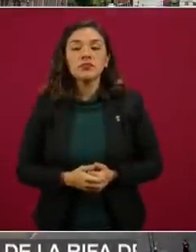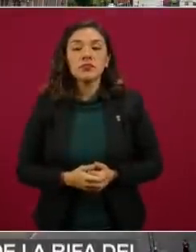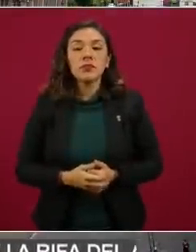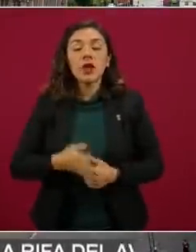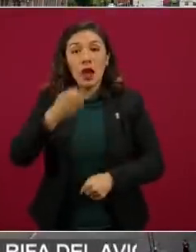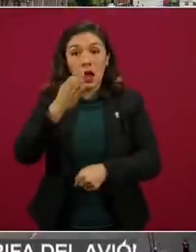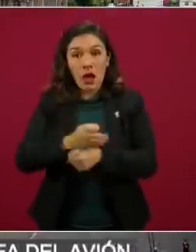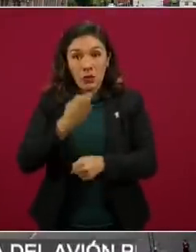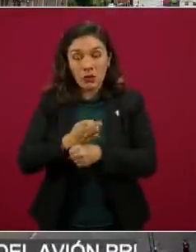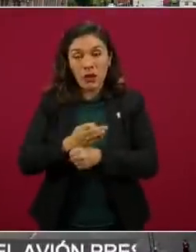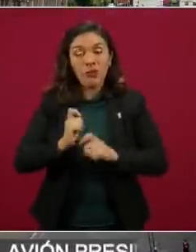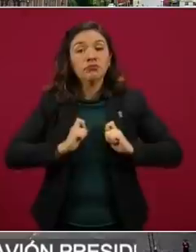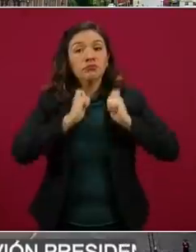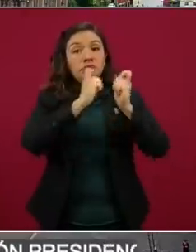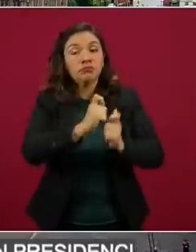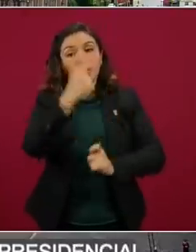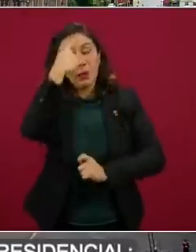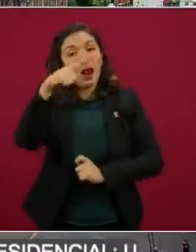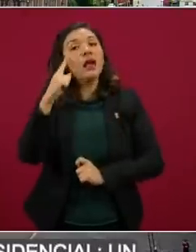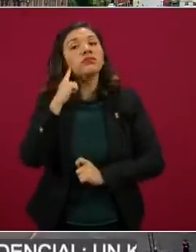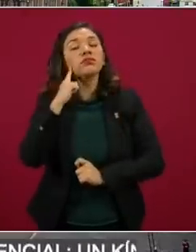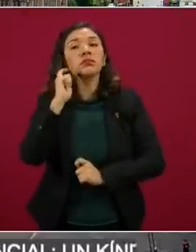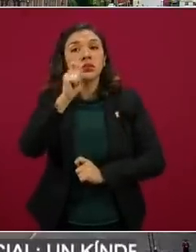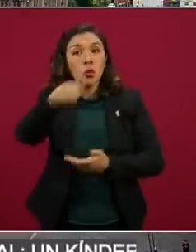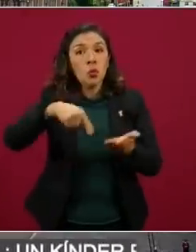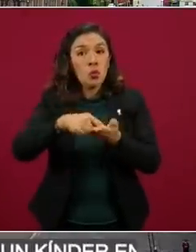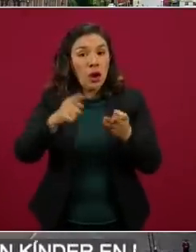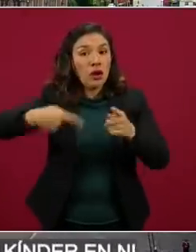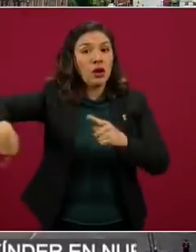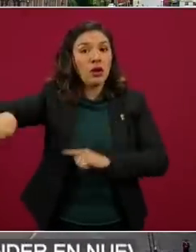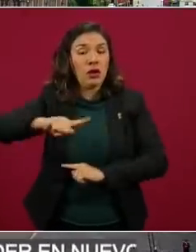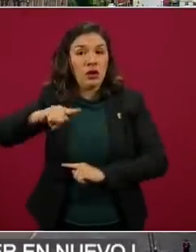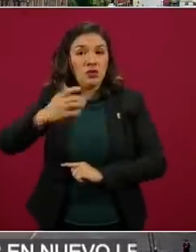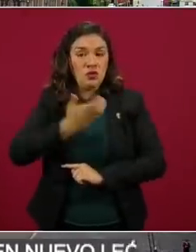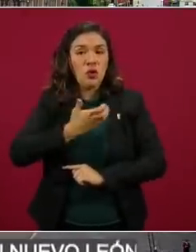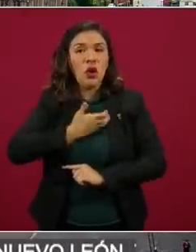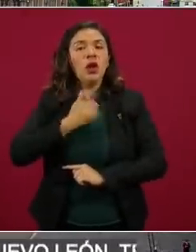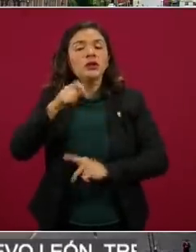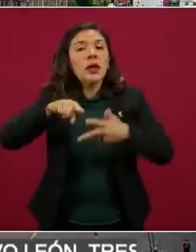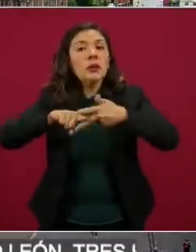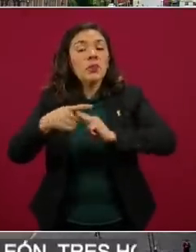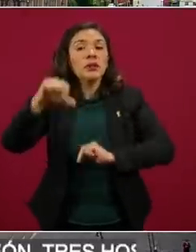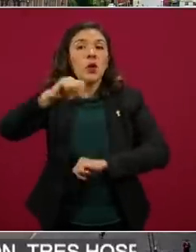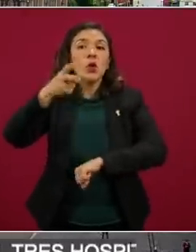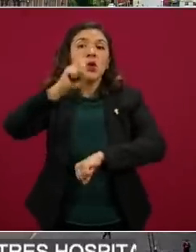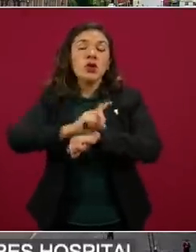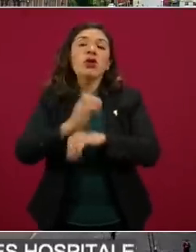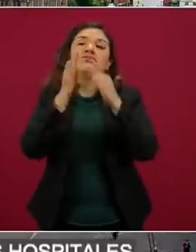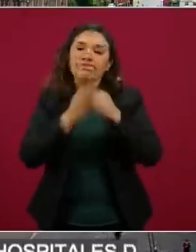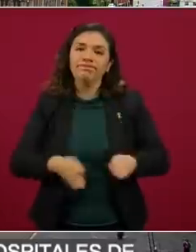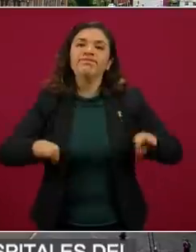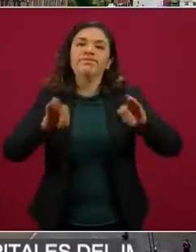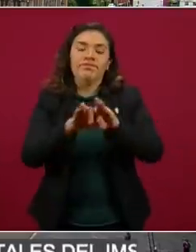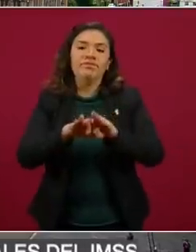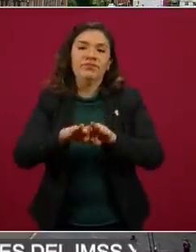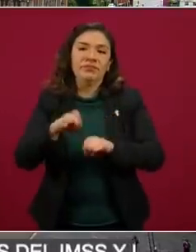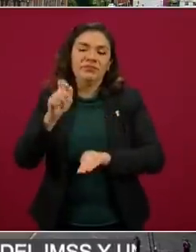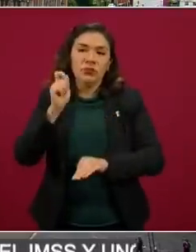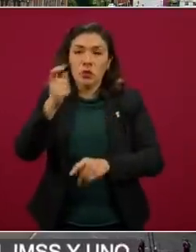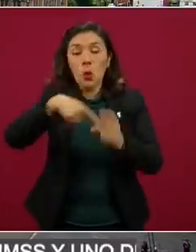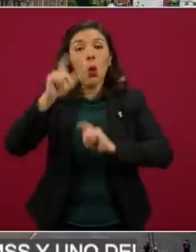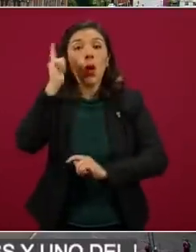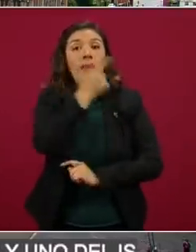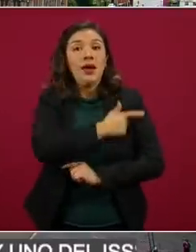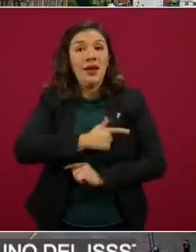momentos tenemos nuestros micrófonos para escuchar desde la plaza de la constitución el inicio de este importante y significativo evento que lo disfruten